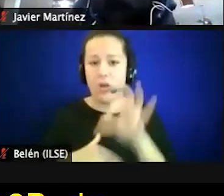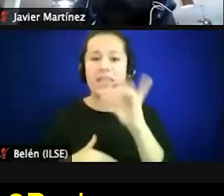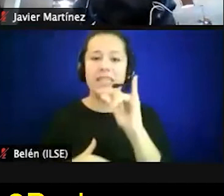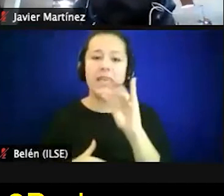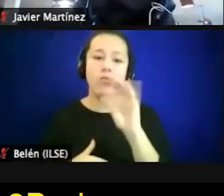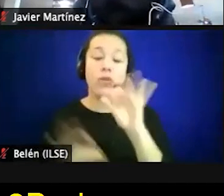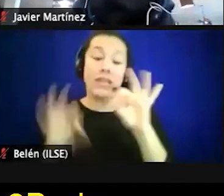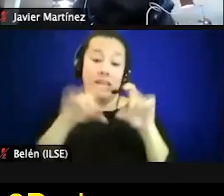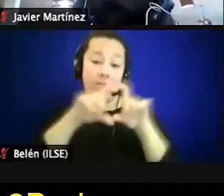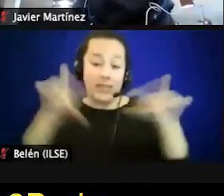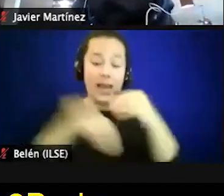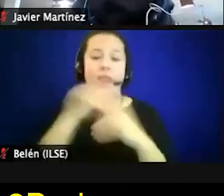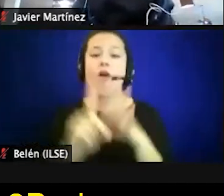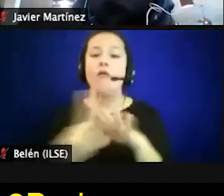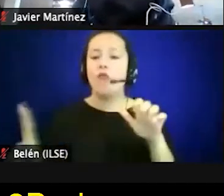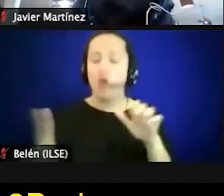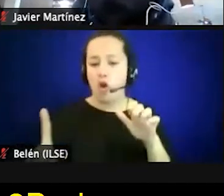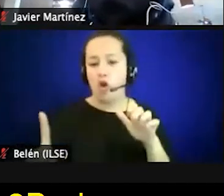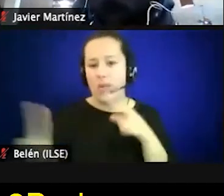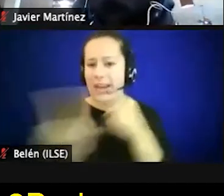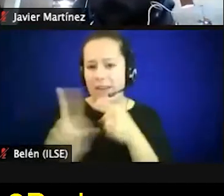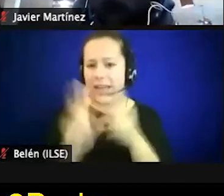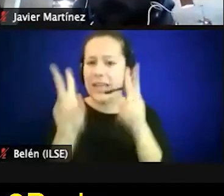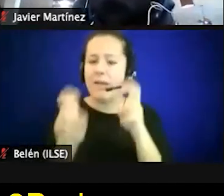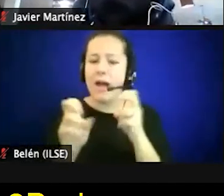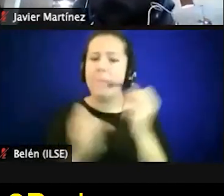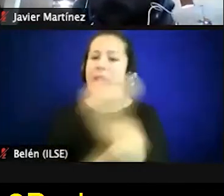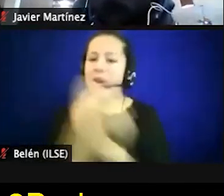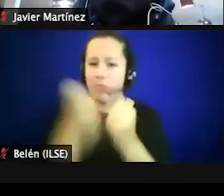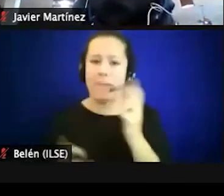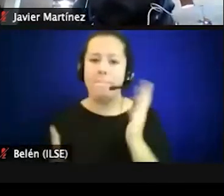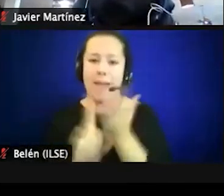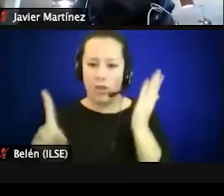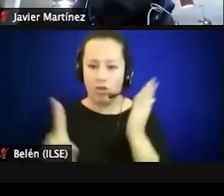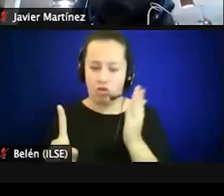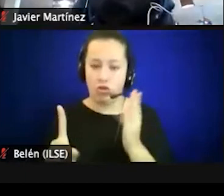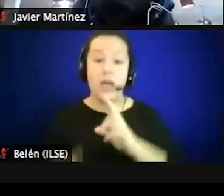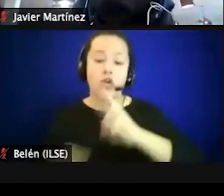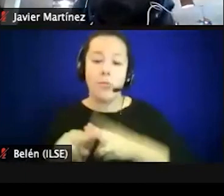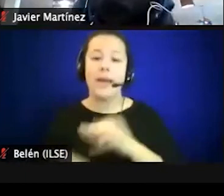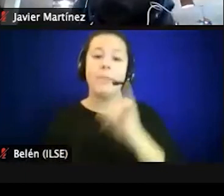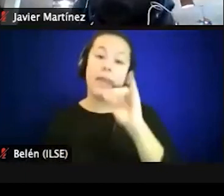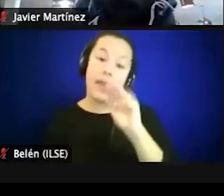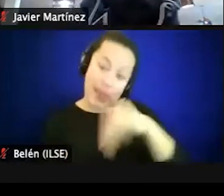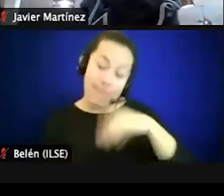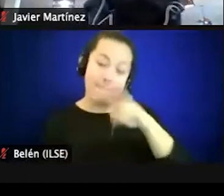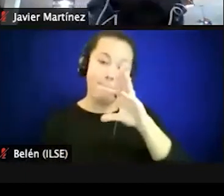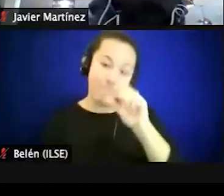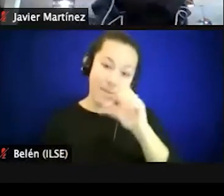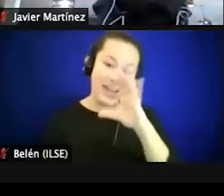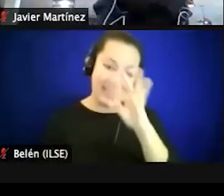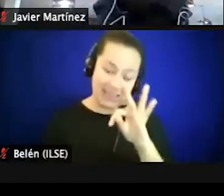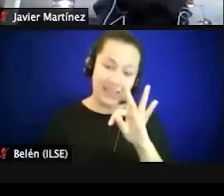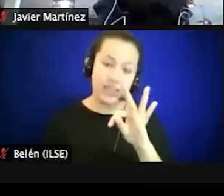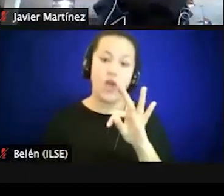de referencia en economía de impacto, que es el Impact Forum. Javier, bienvenido, gracias por